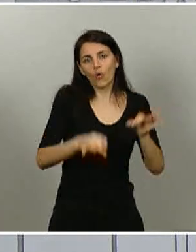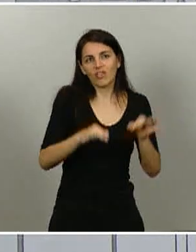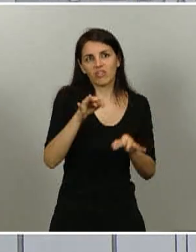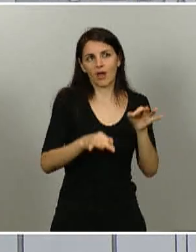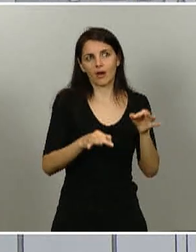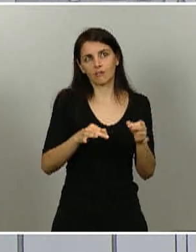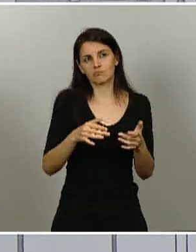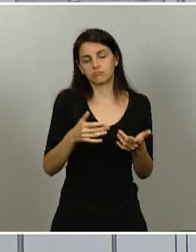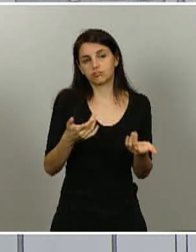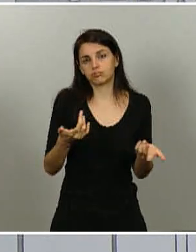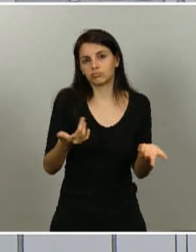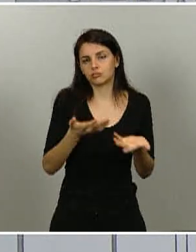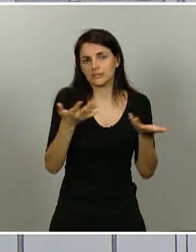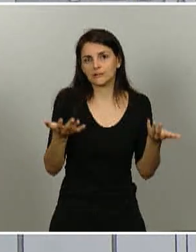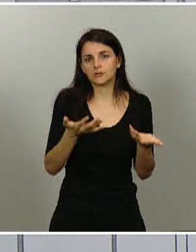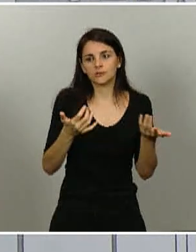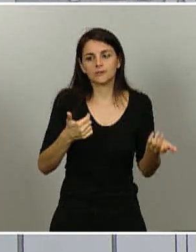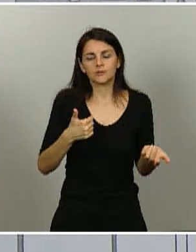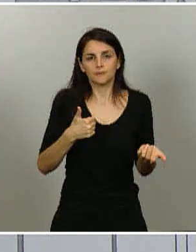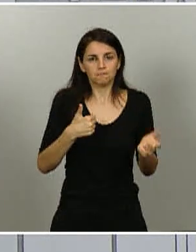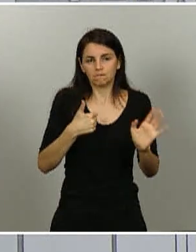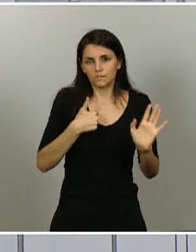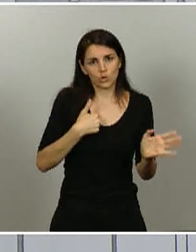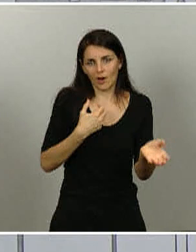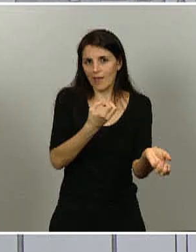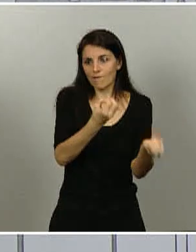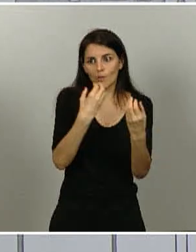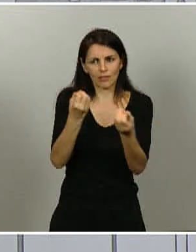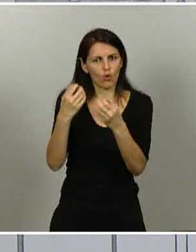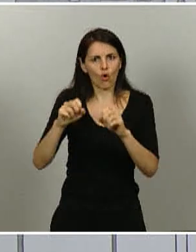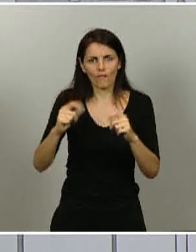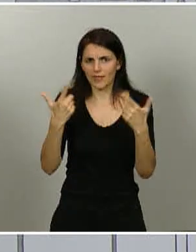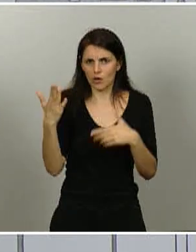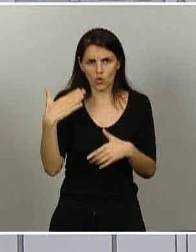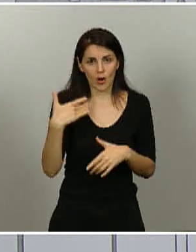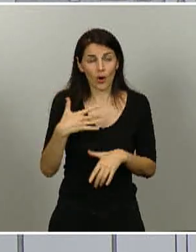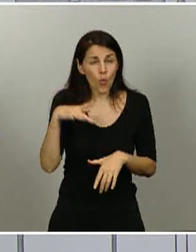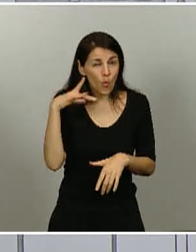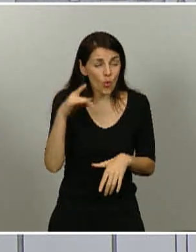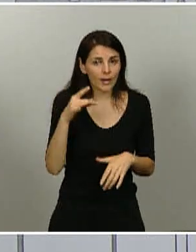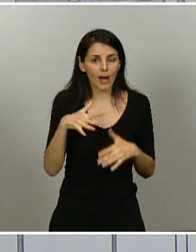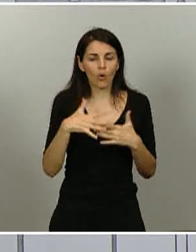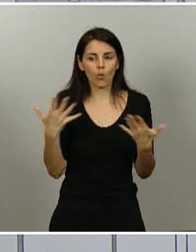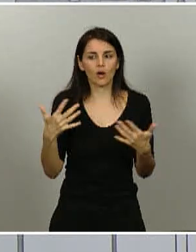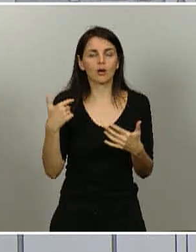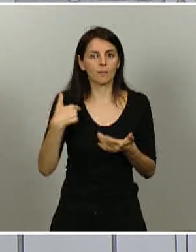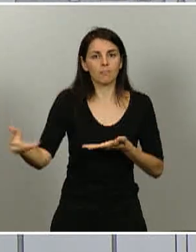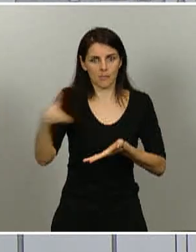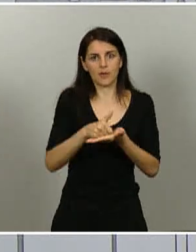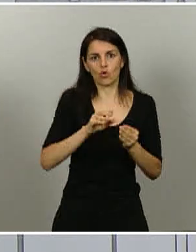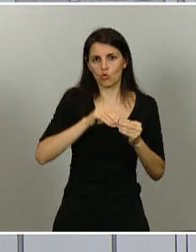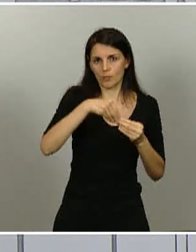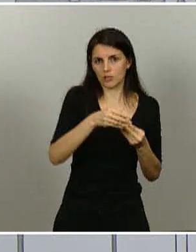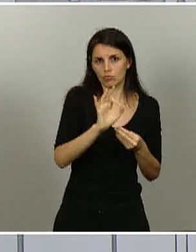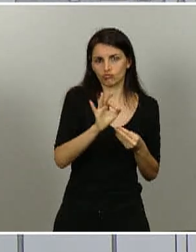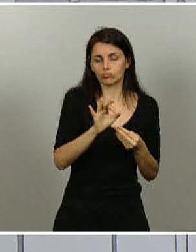la verdad es que no tengo ninguna información oficial. La única que tuve fue la requisición de información relacionada con